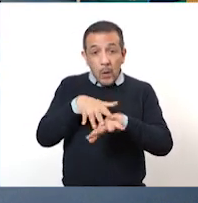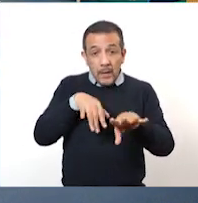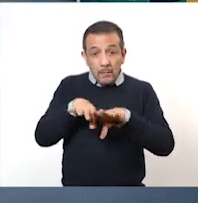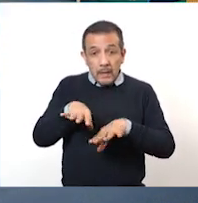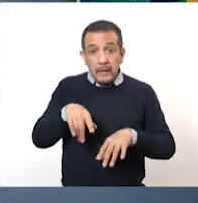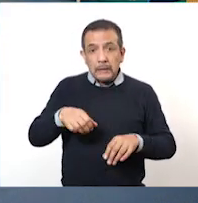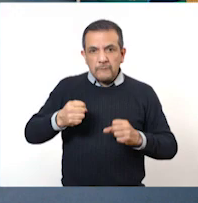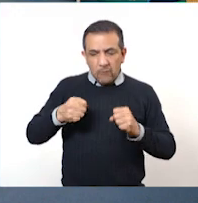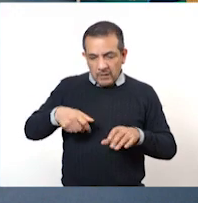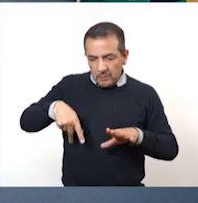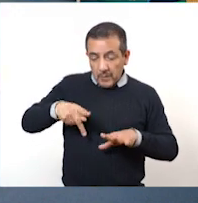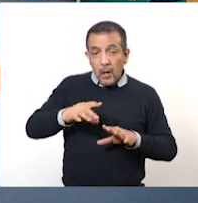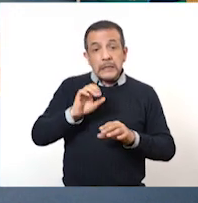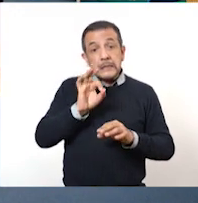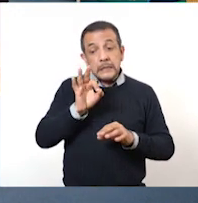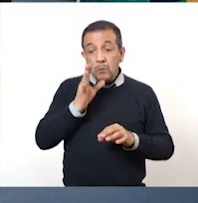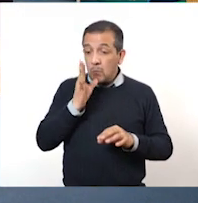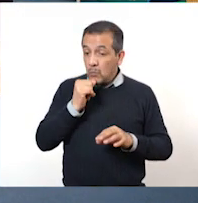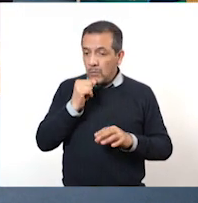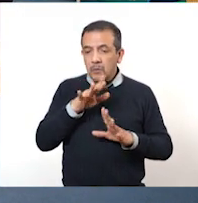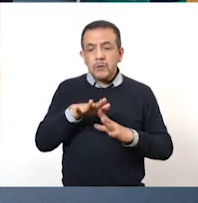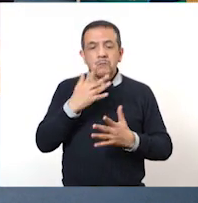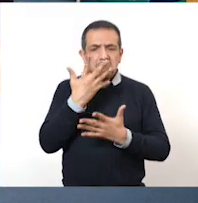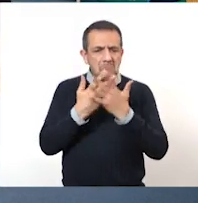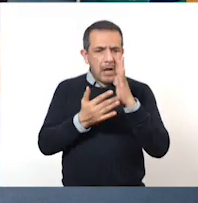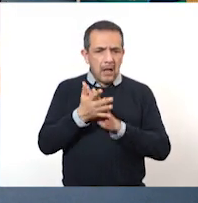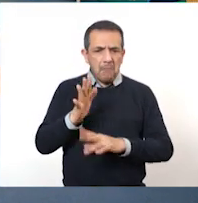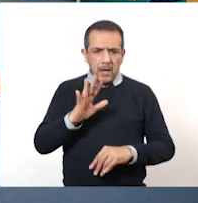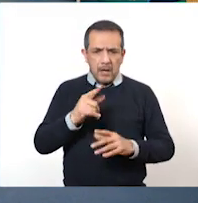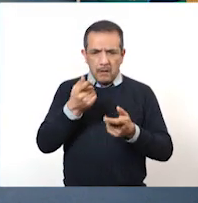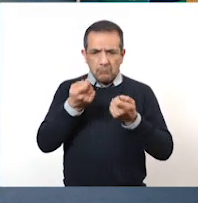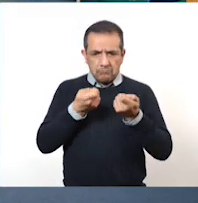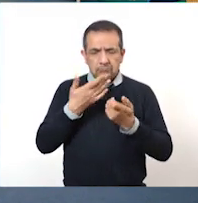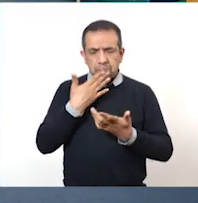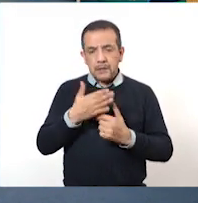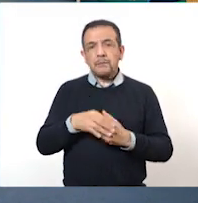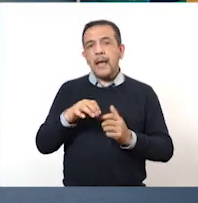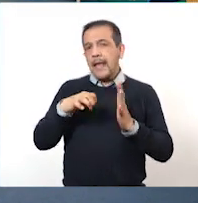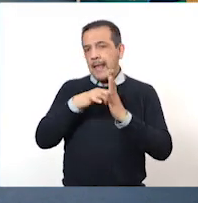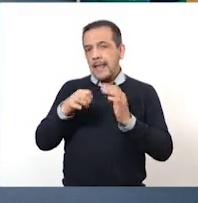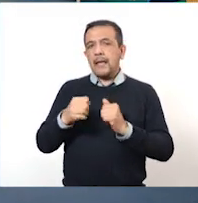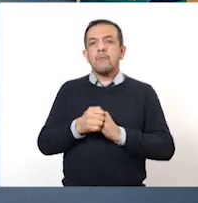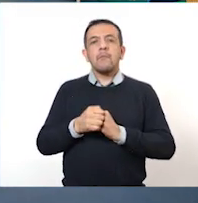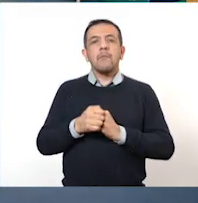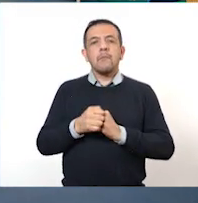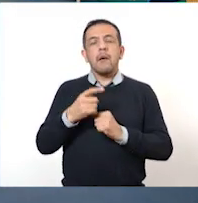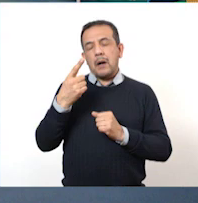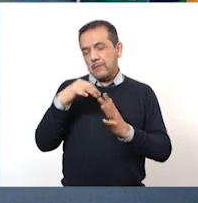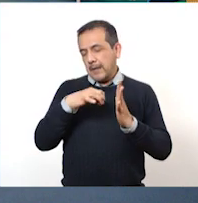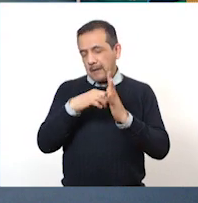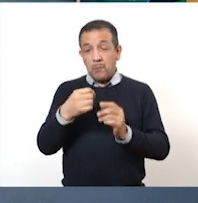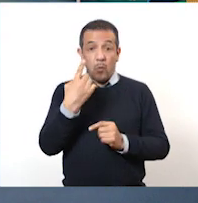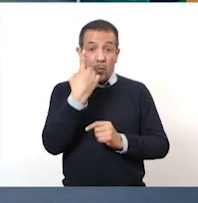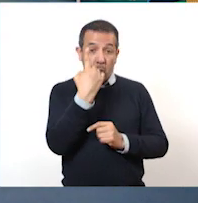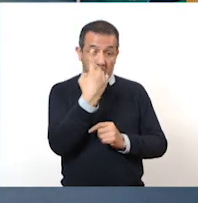si no, es posible con pura mano, ¿okay? Muy bien, con la mano. Bien. Ejemplo, vamos a poner un número.